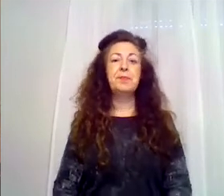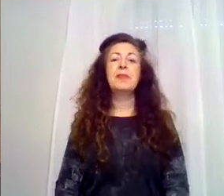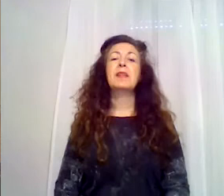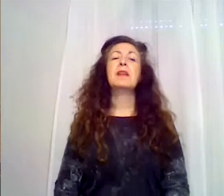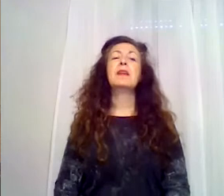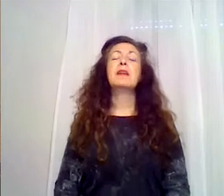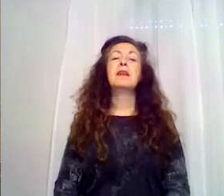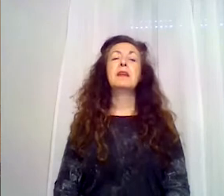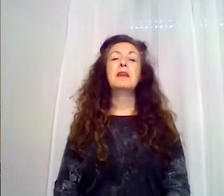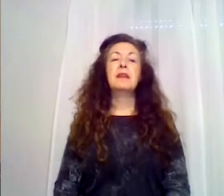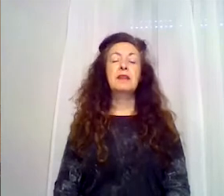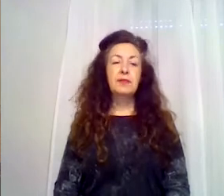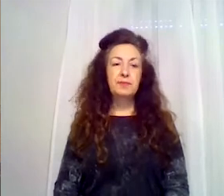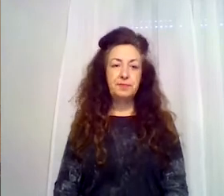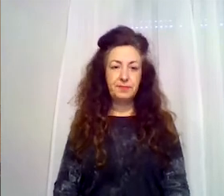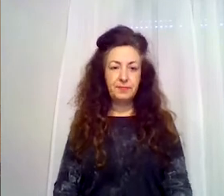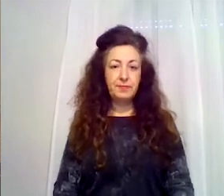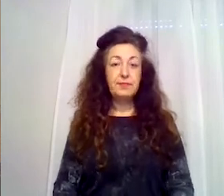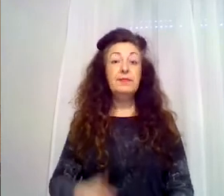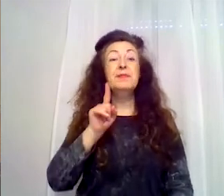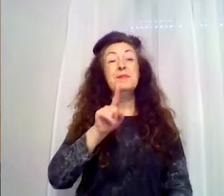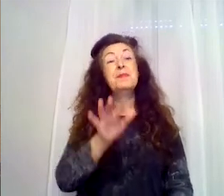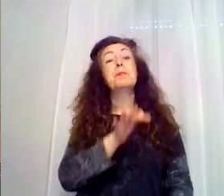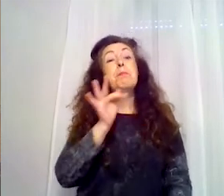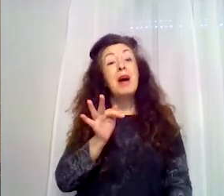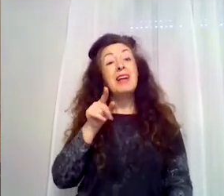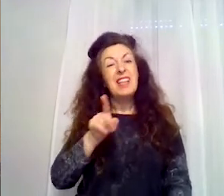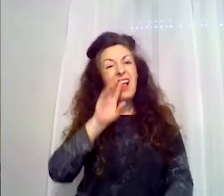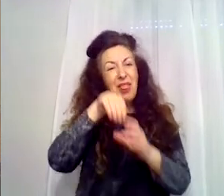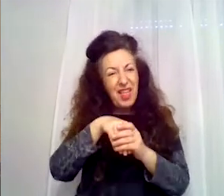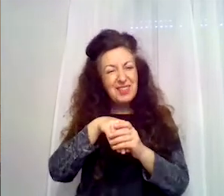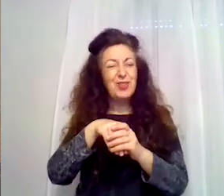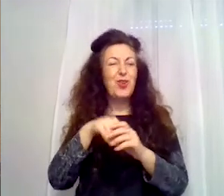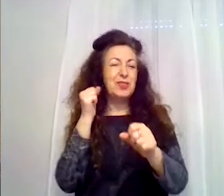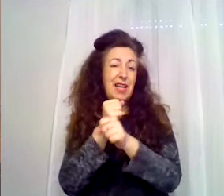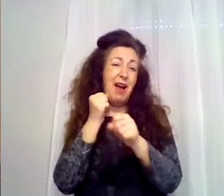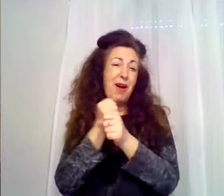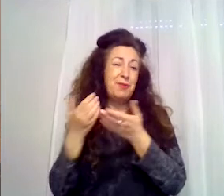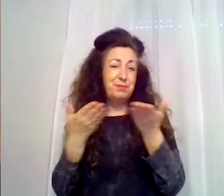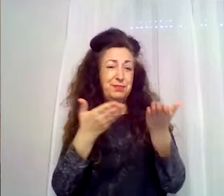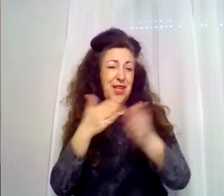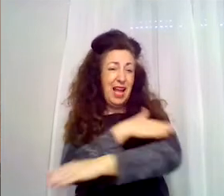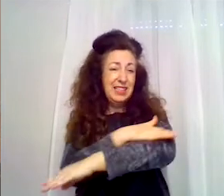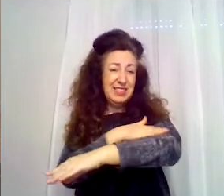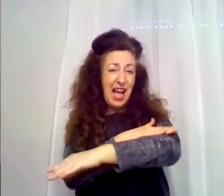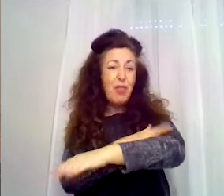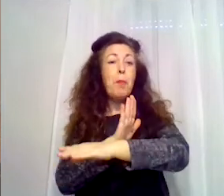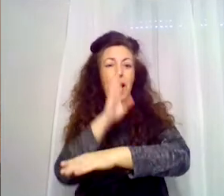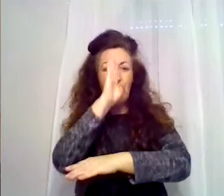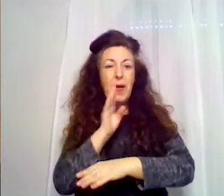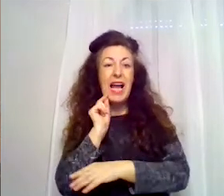personaje traidor a la reina. Porque ahí los juegos de amigos, enemigos,